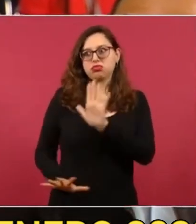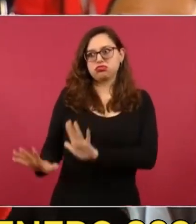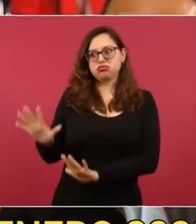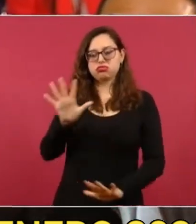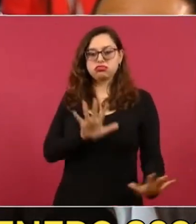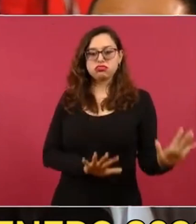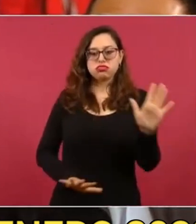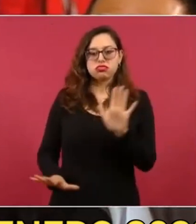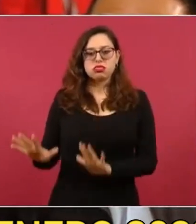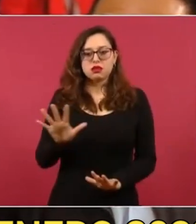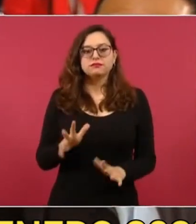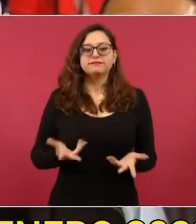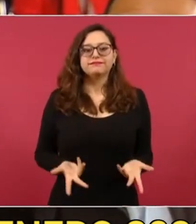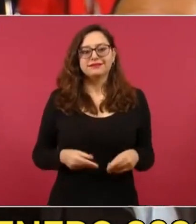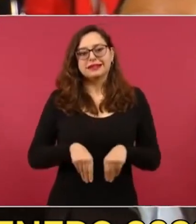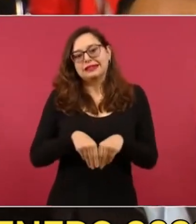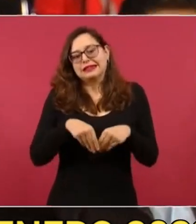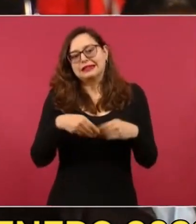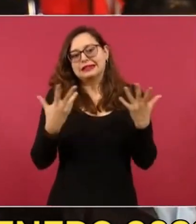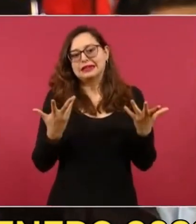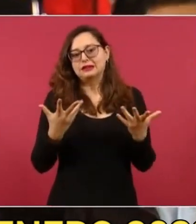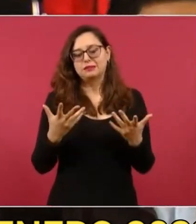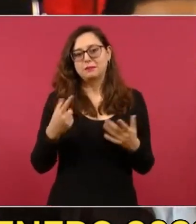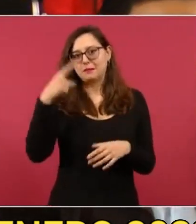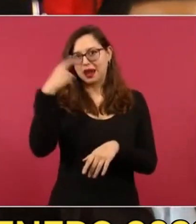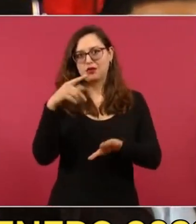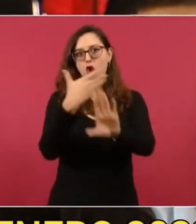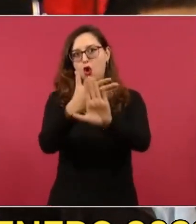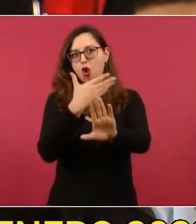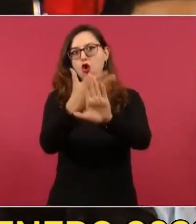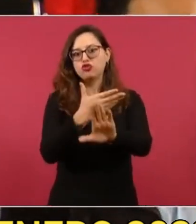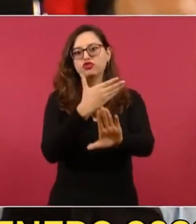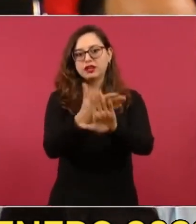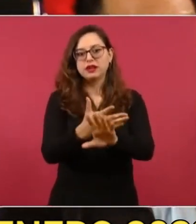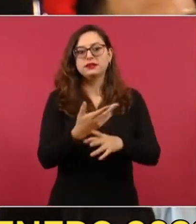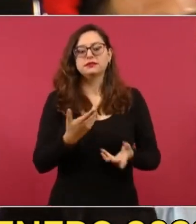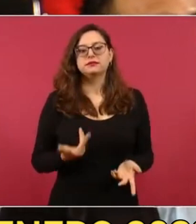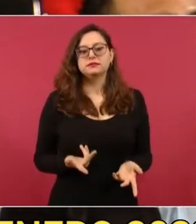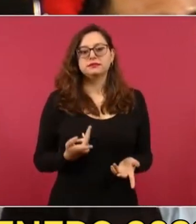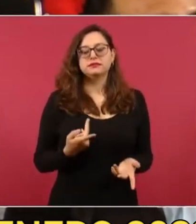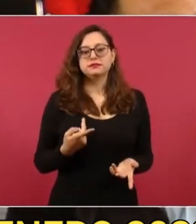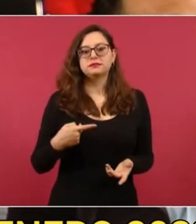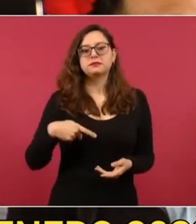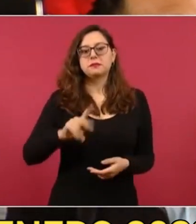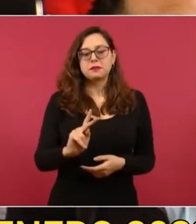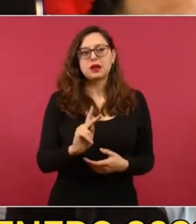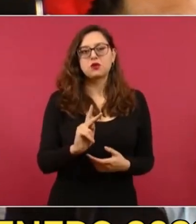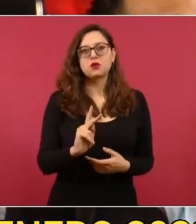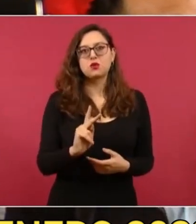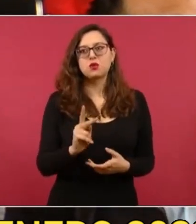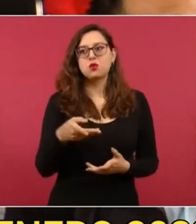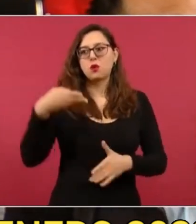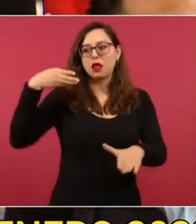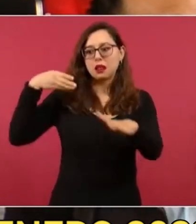obviamente, los que están en contra de este tipo de decisiones, para estar en el metro. ¿Cuáles son las tareas